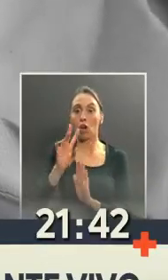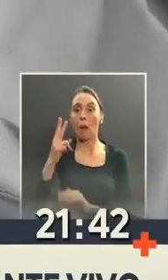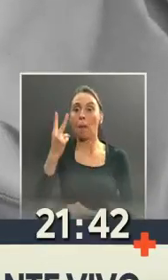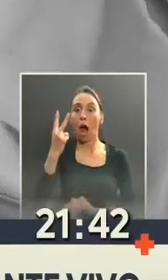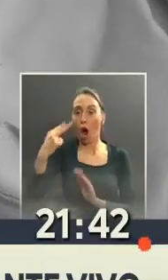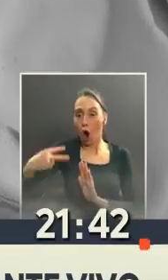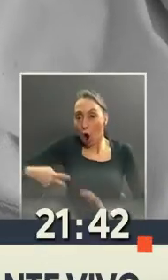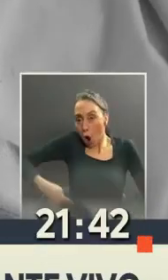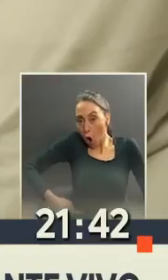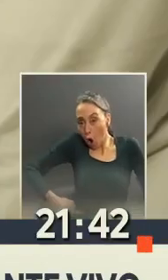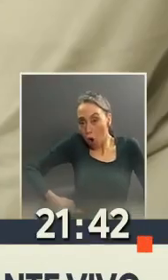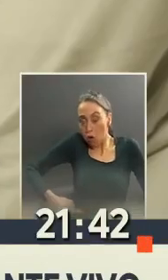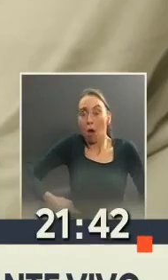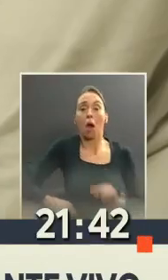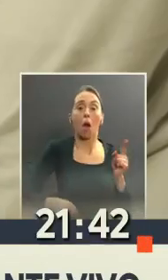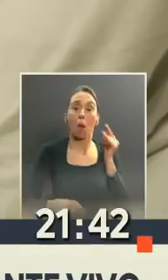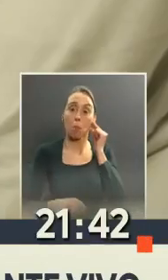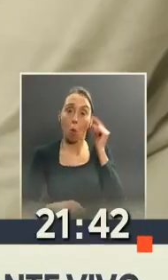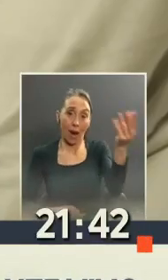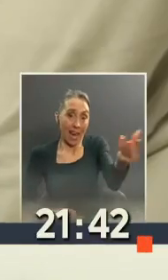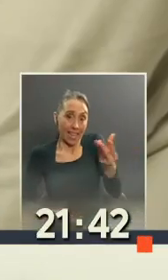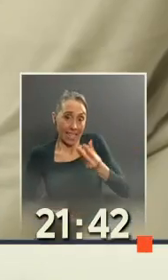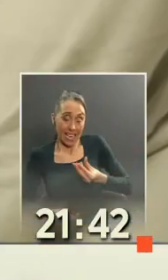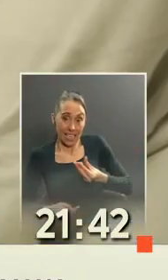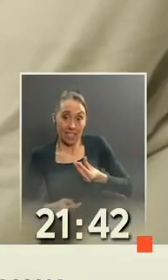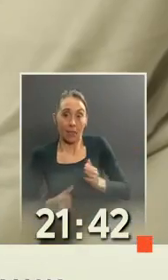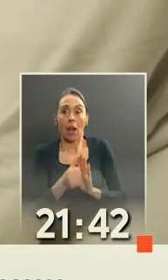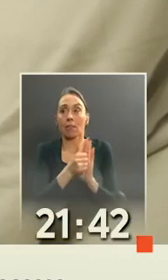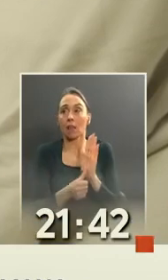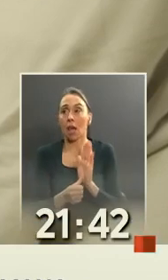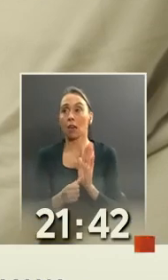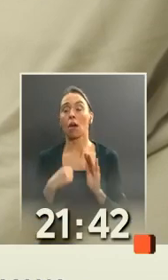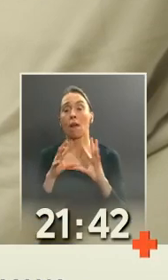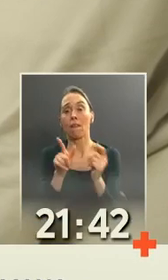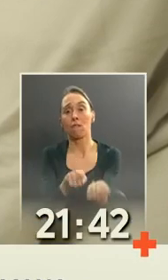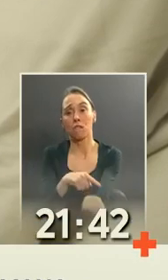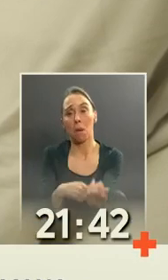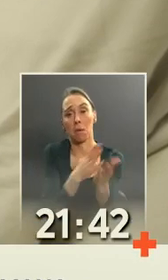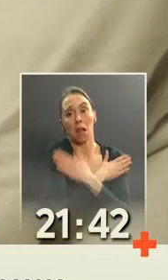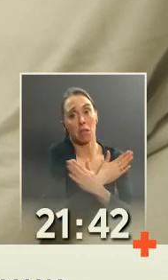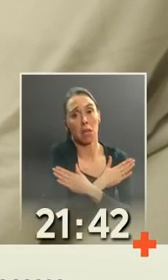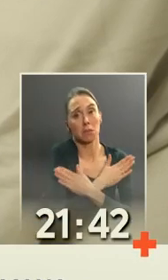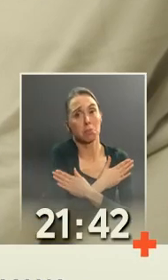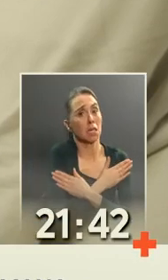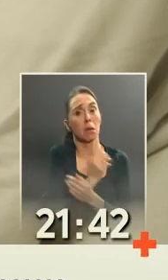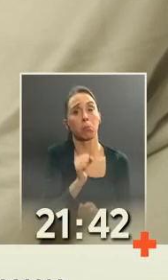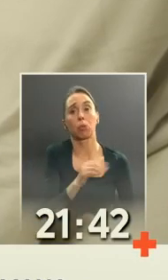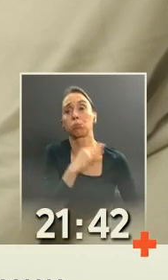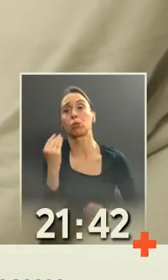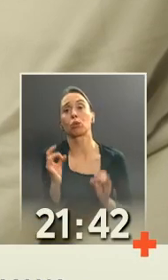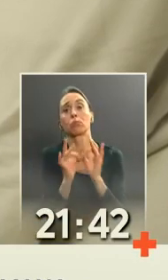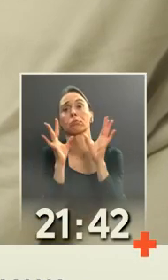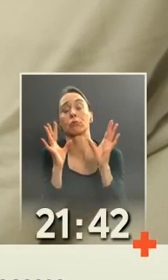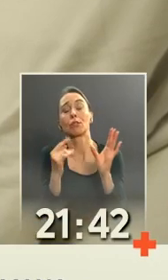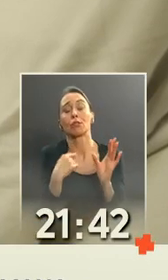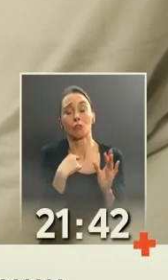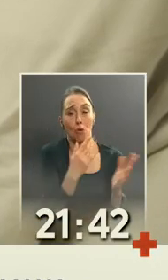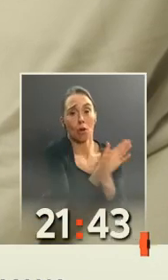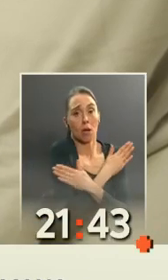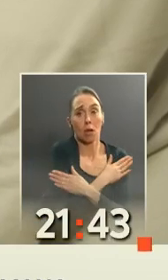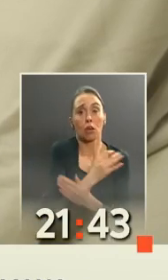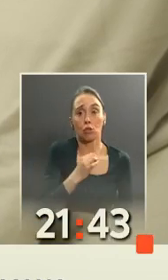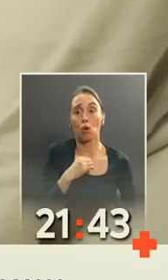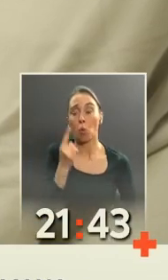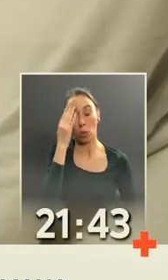pero eso no importaba. Tuve que despedirme literalmente de mi familia. Fueron para despedirse porque yo estaba muriendo un